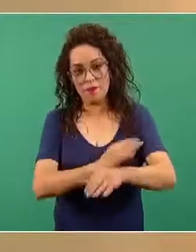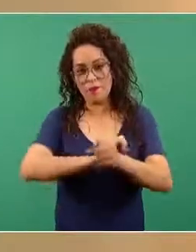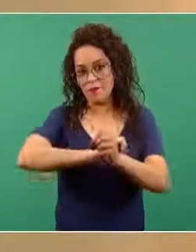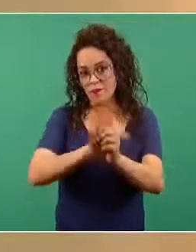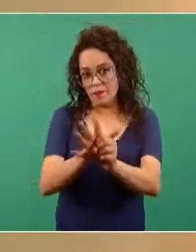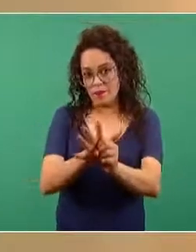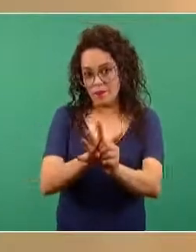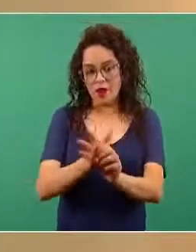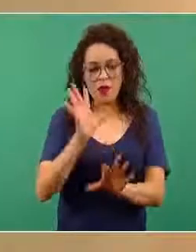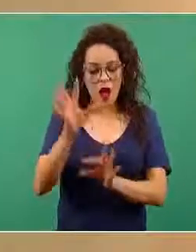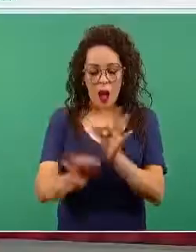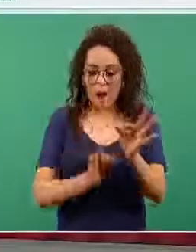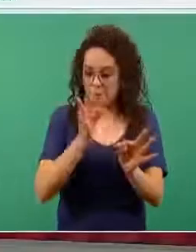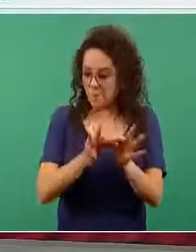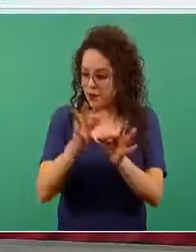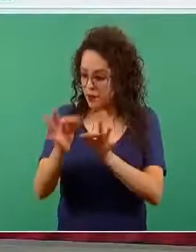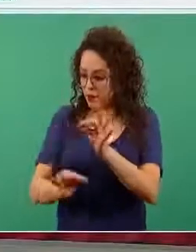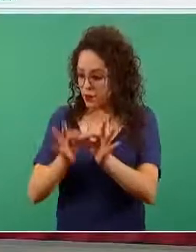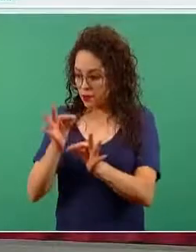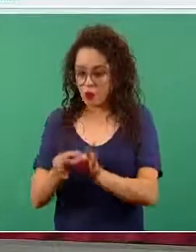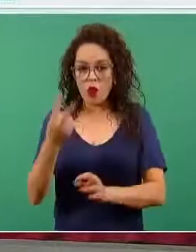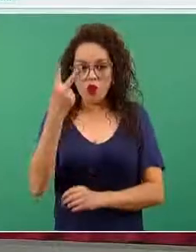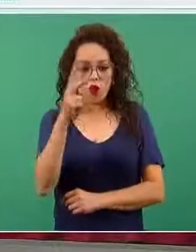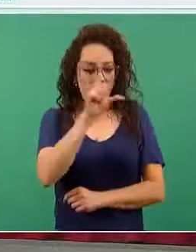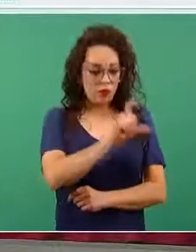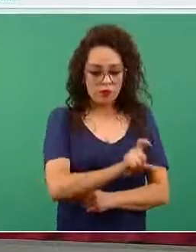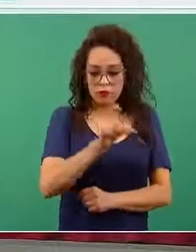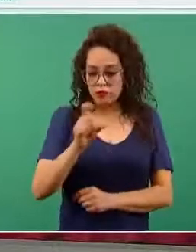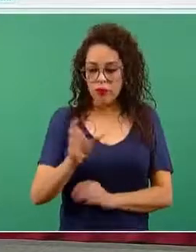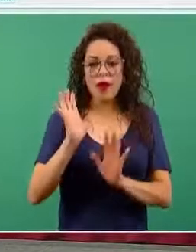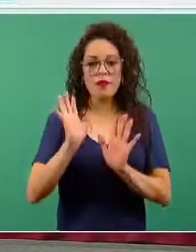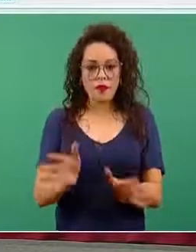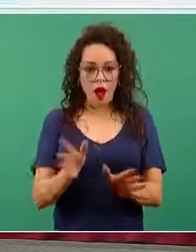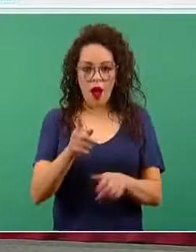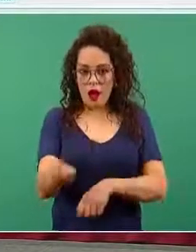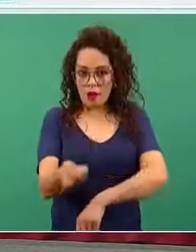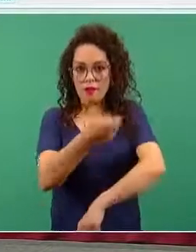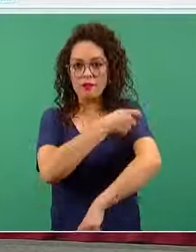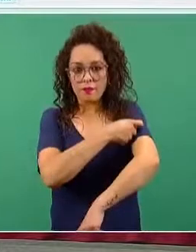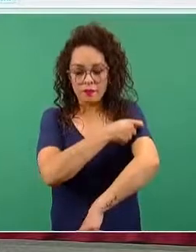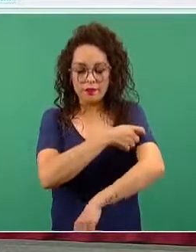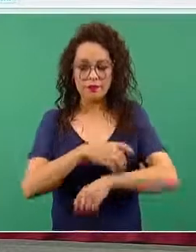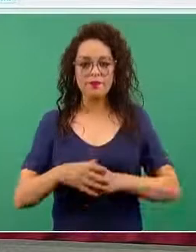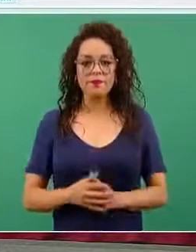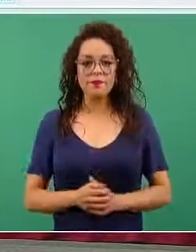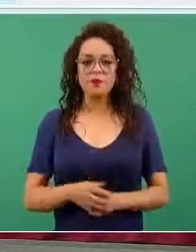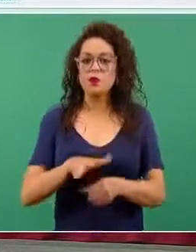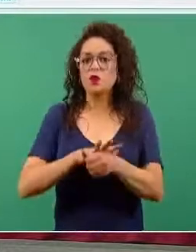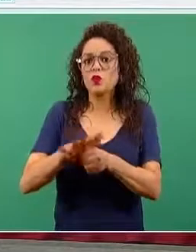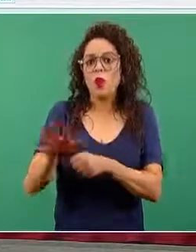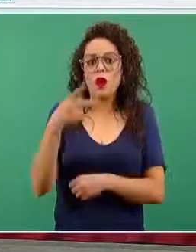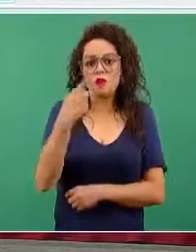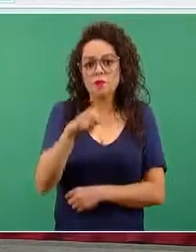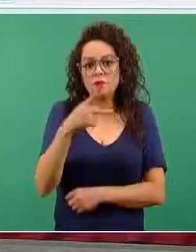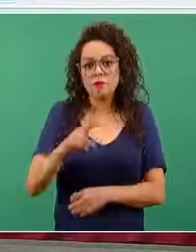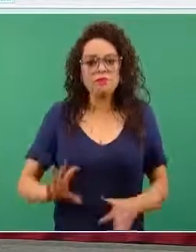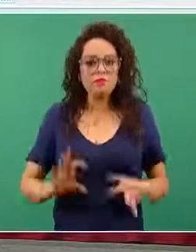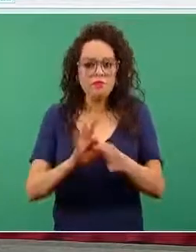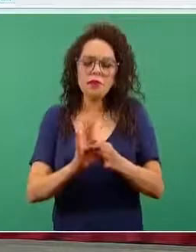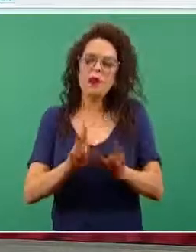Completo. Ya han recibido sus 2 dosis de vacuna de acuerdo a la vacuna que les haya correspondido.